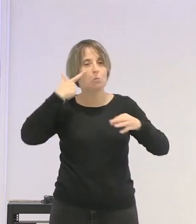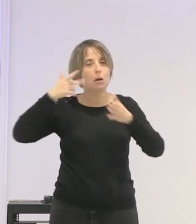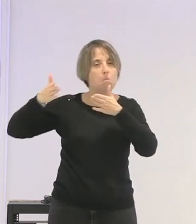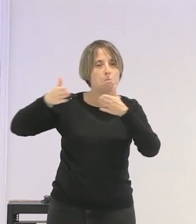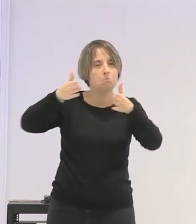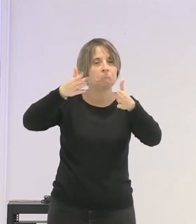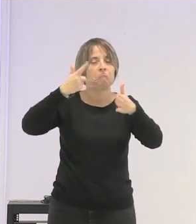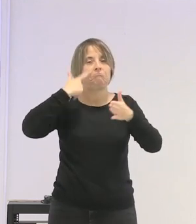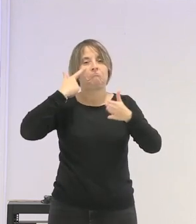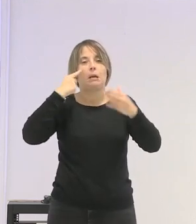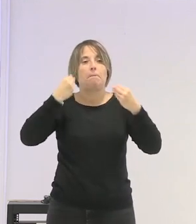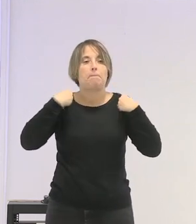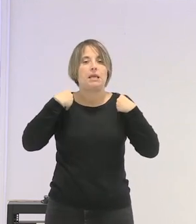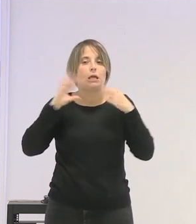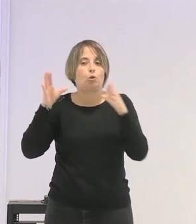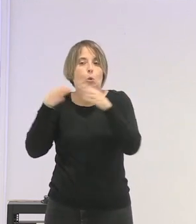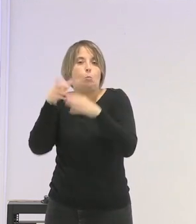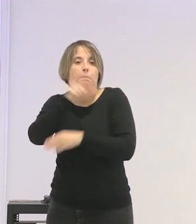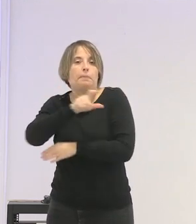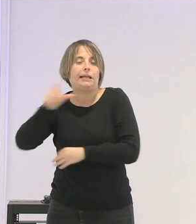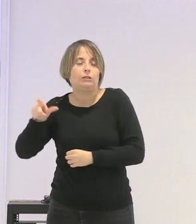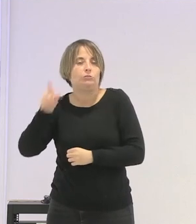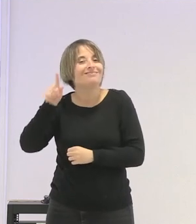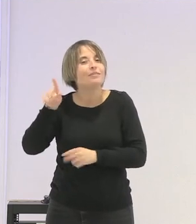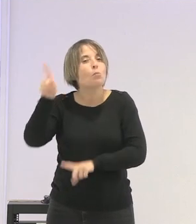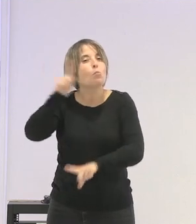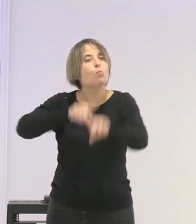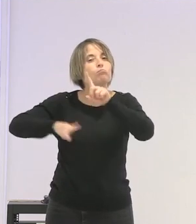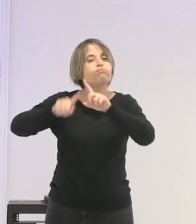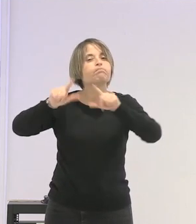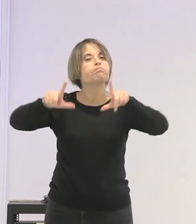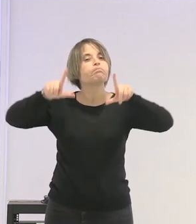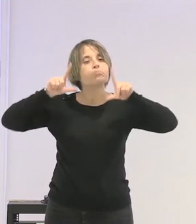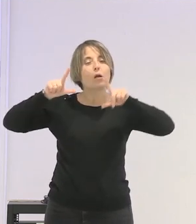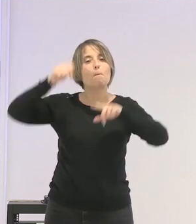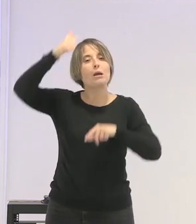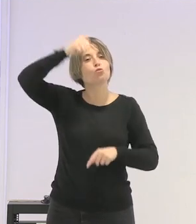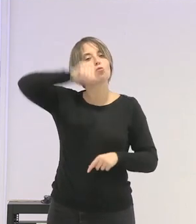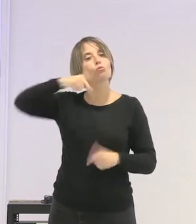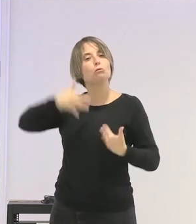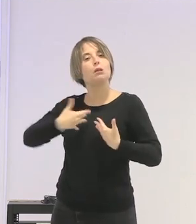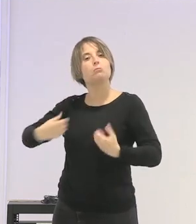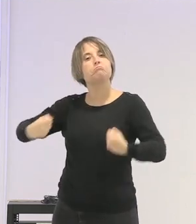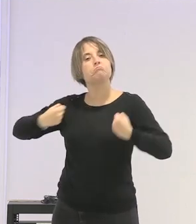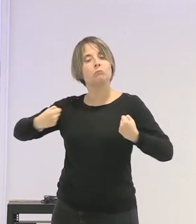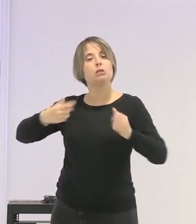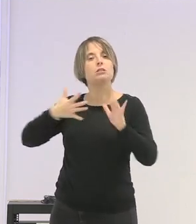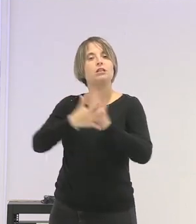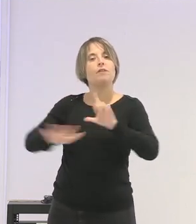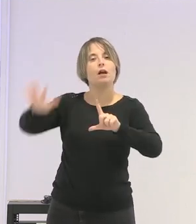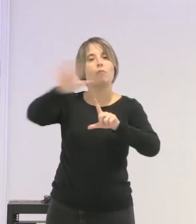las vidas de determinadas personas, pues buscar esa masculinidad, ¿no? Es buscar como una especie de lugar en el